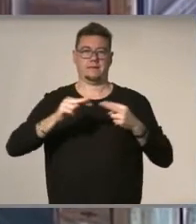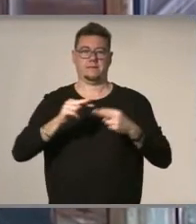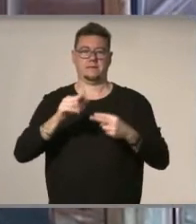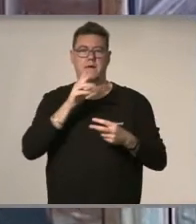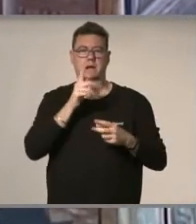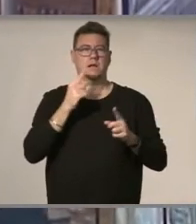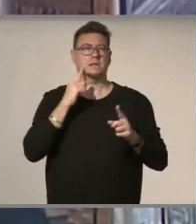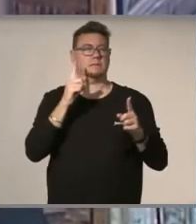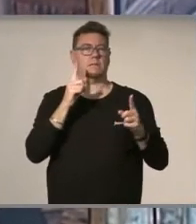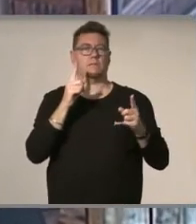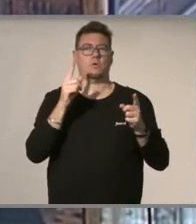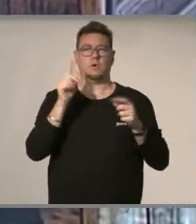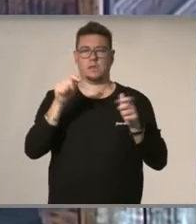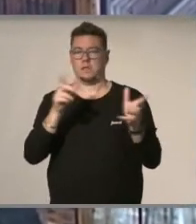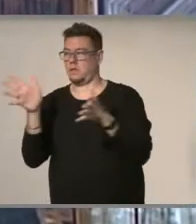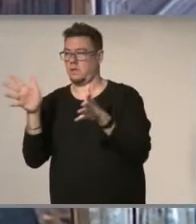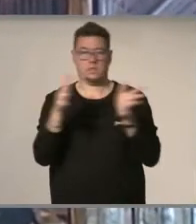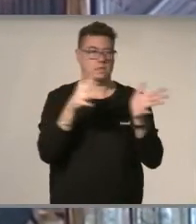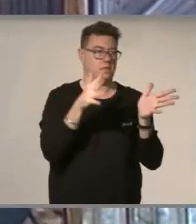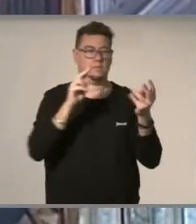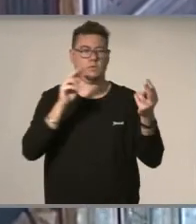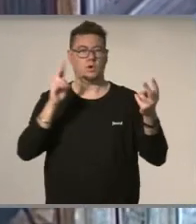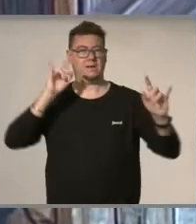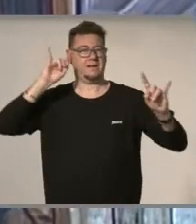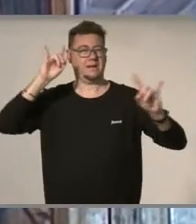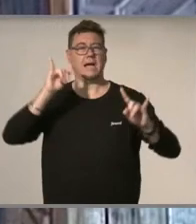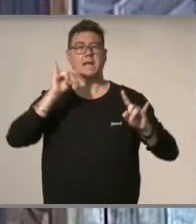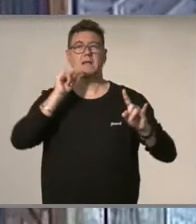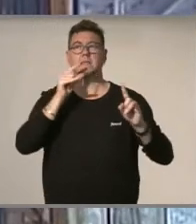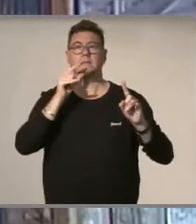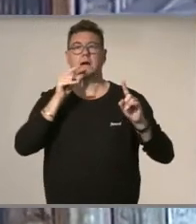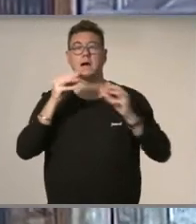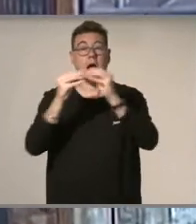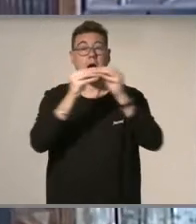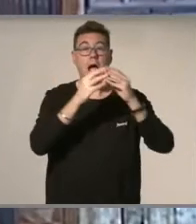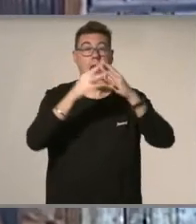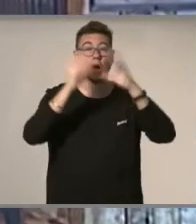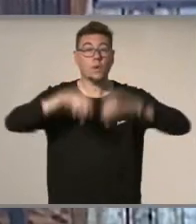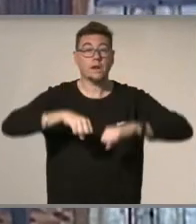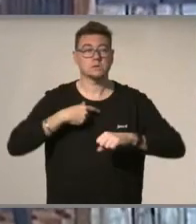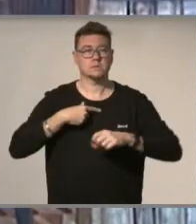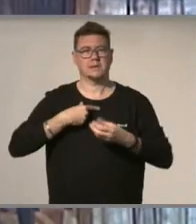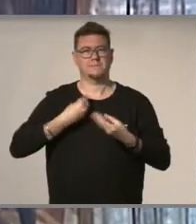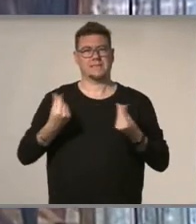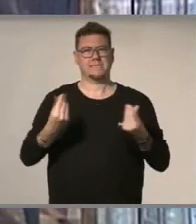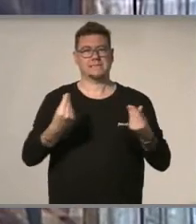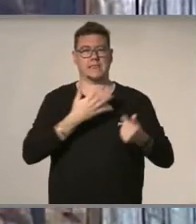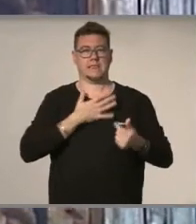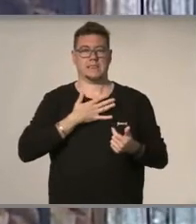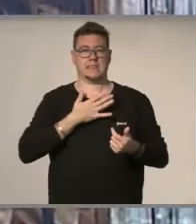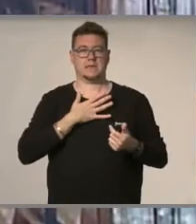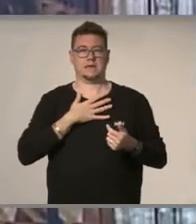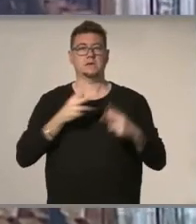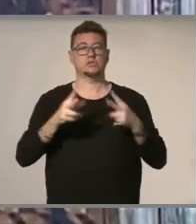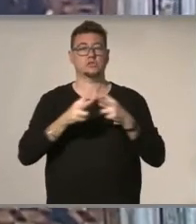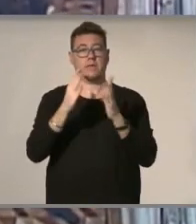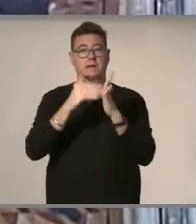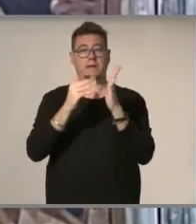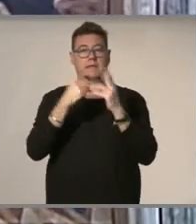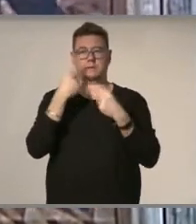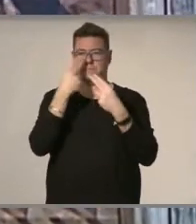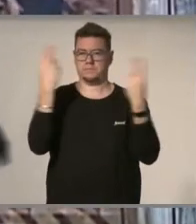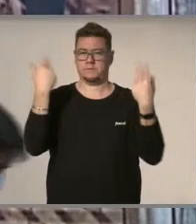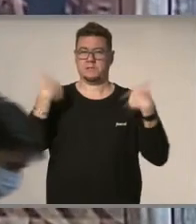ruido y la polarización, acordar está en nuestra esencia. La sociedad valenciana lo ha puesto de